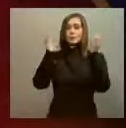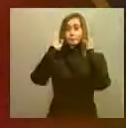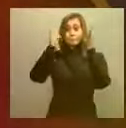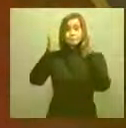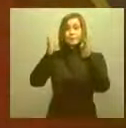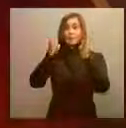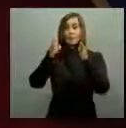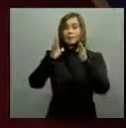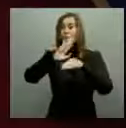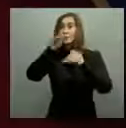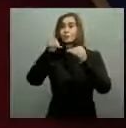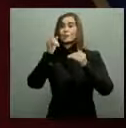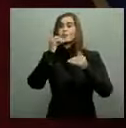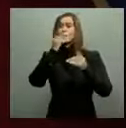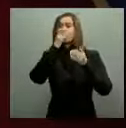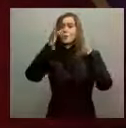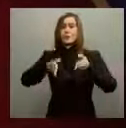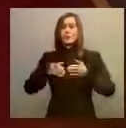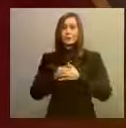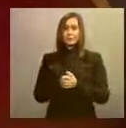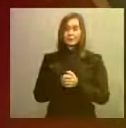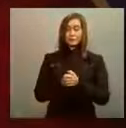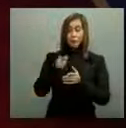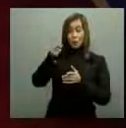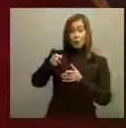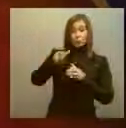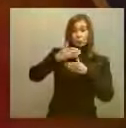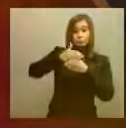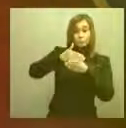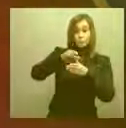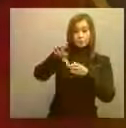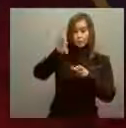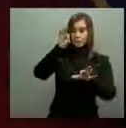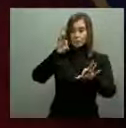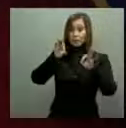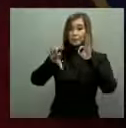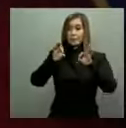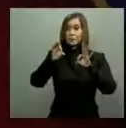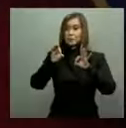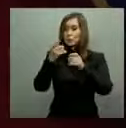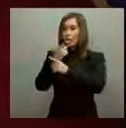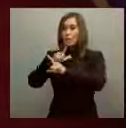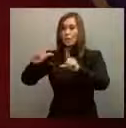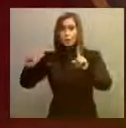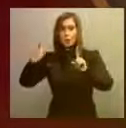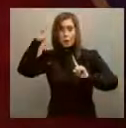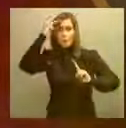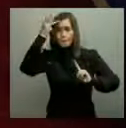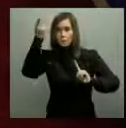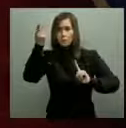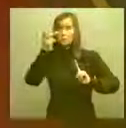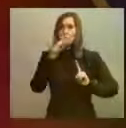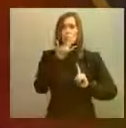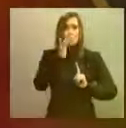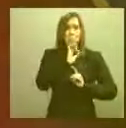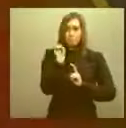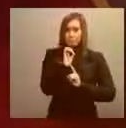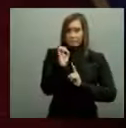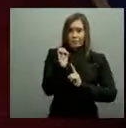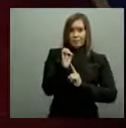Hoy ha existido un proceso por el que han sido escogidas personas no vinculadas a los partidos políticos y de